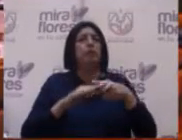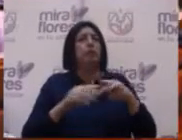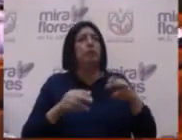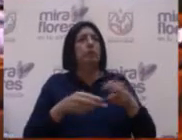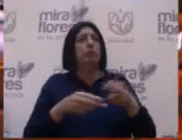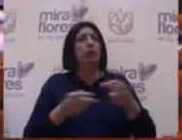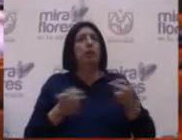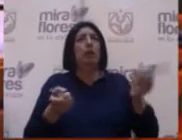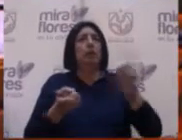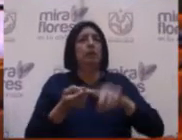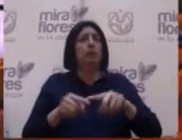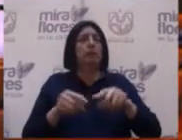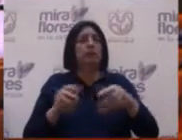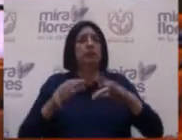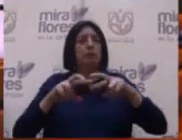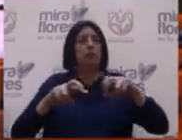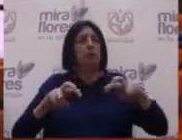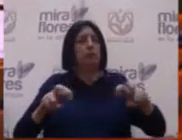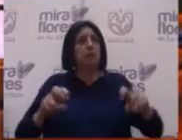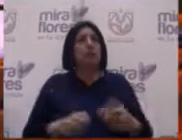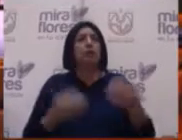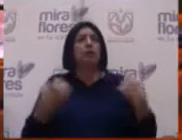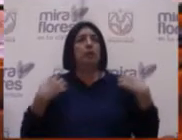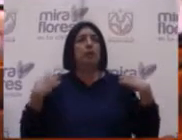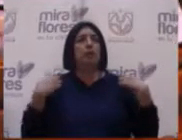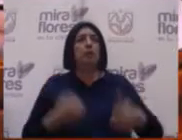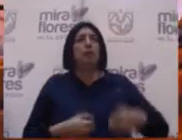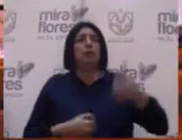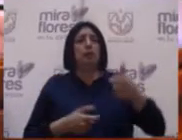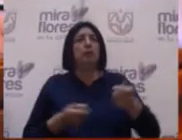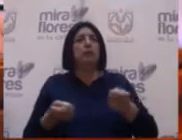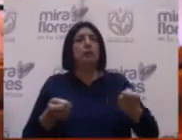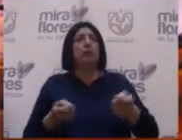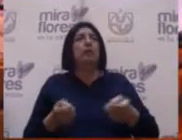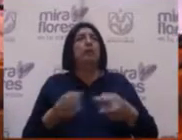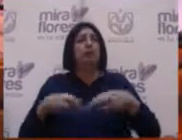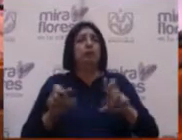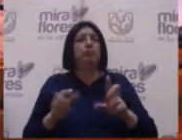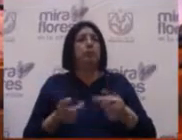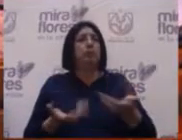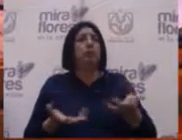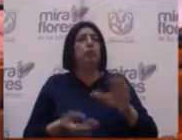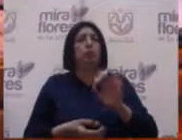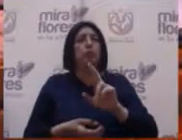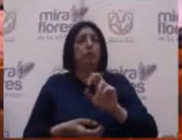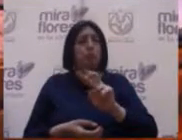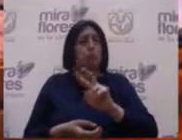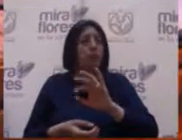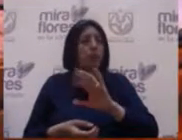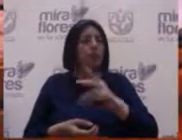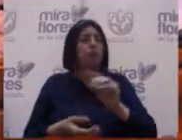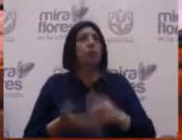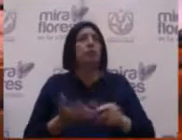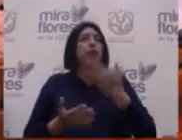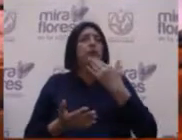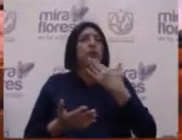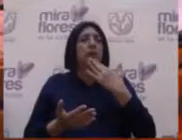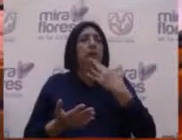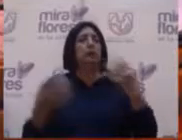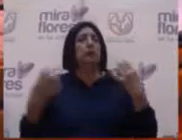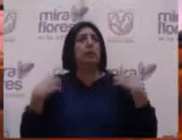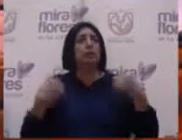que se realicen las investigaciones. Y la señora gerenta de autorización y control, la señora Corbacho, quien es la